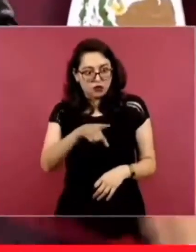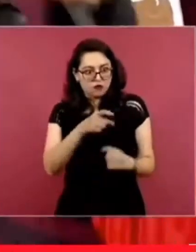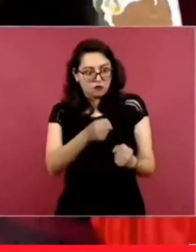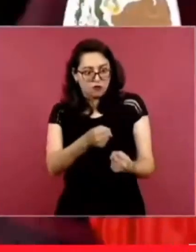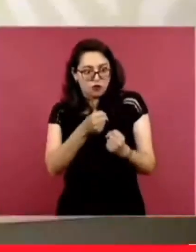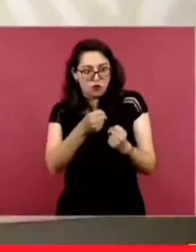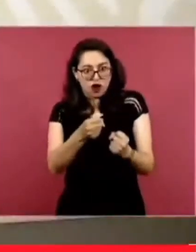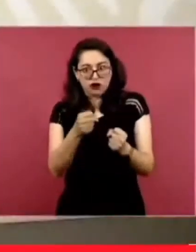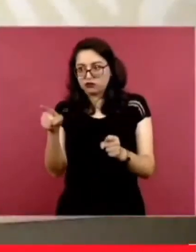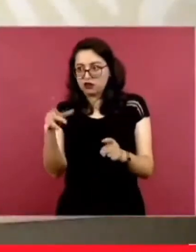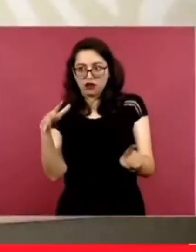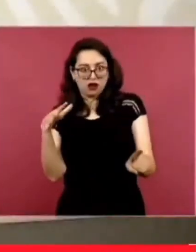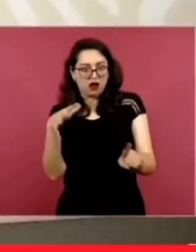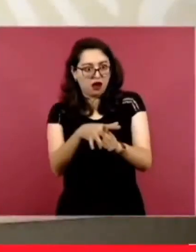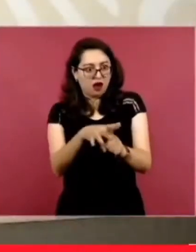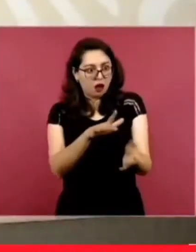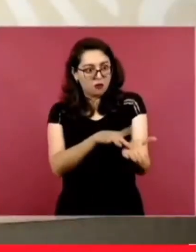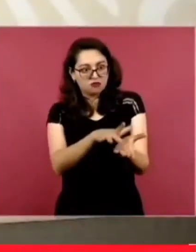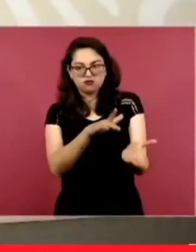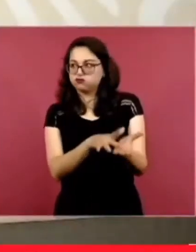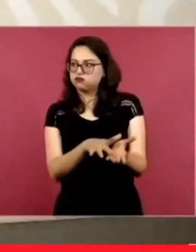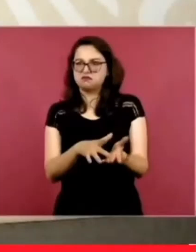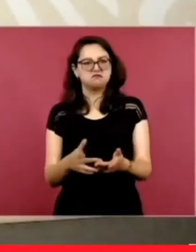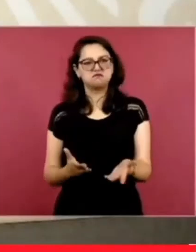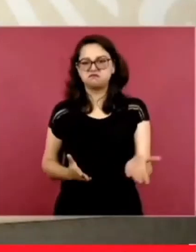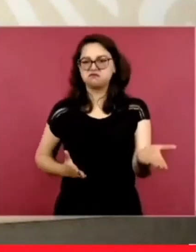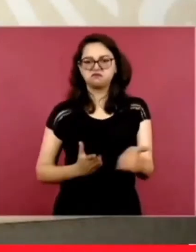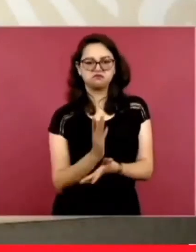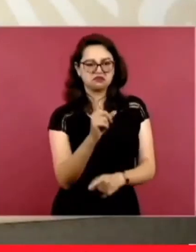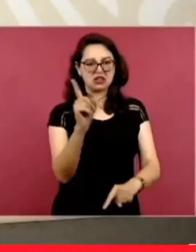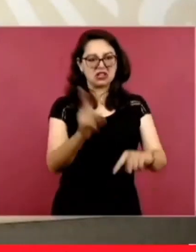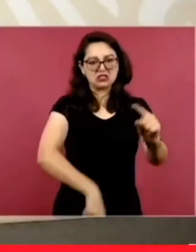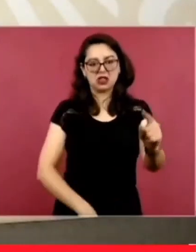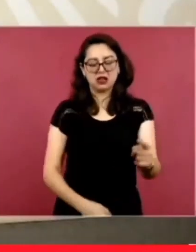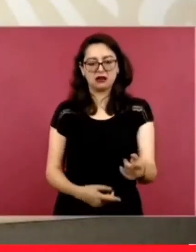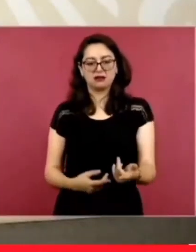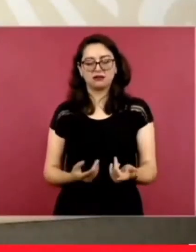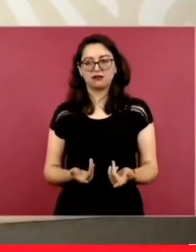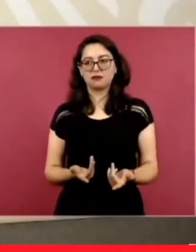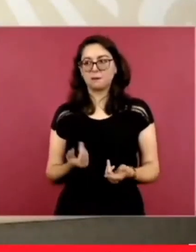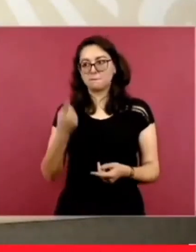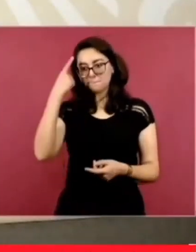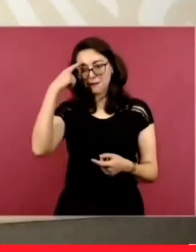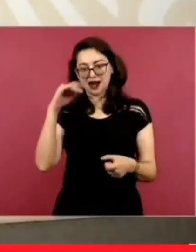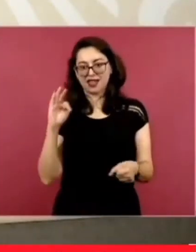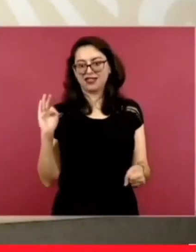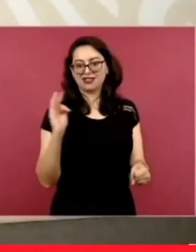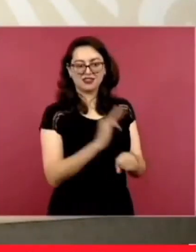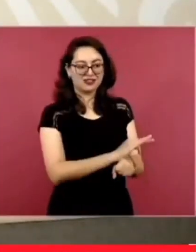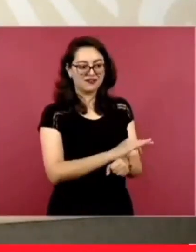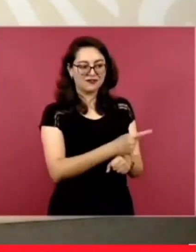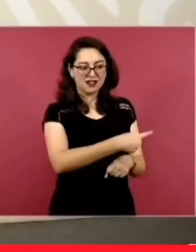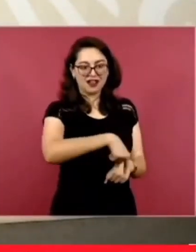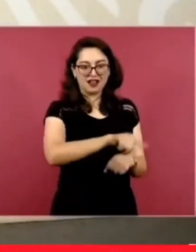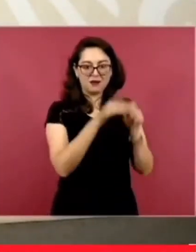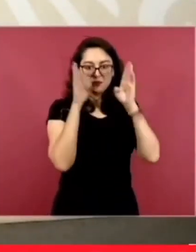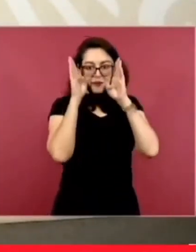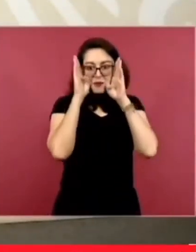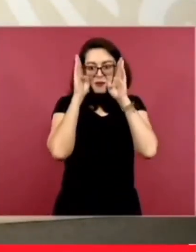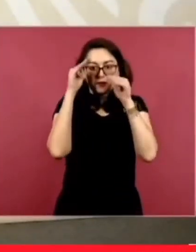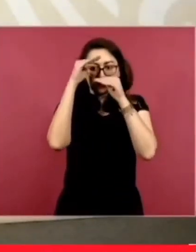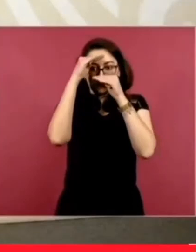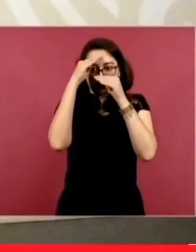para ayudar a los conservadores. ¿Quién no quitaron